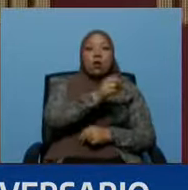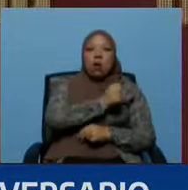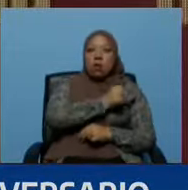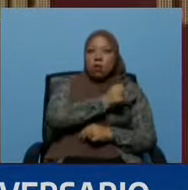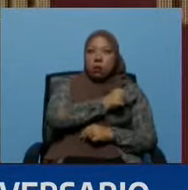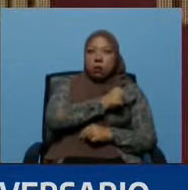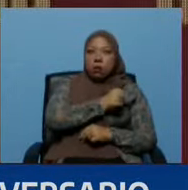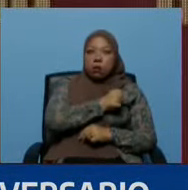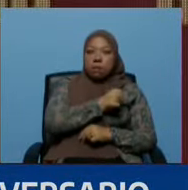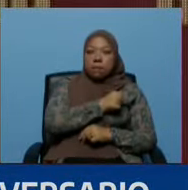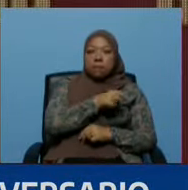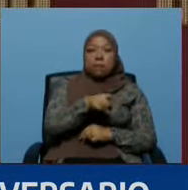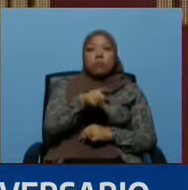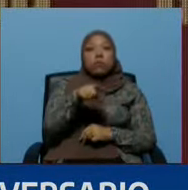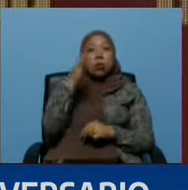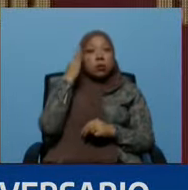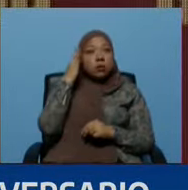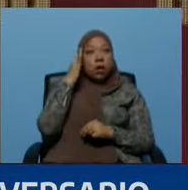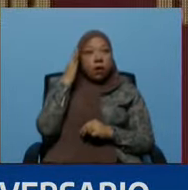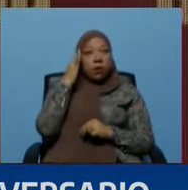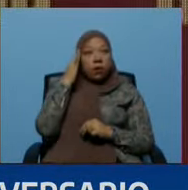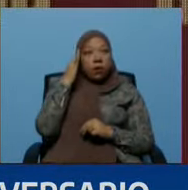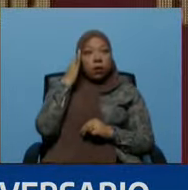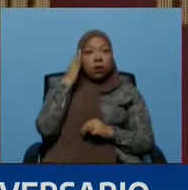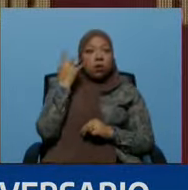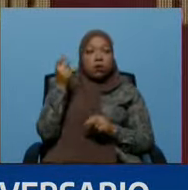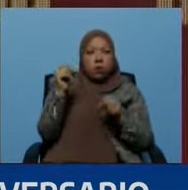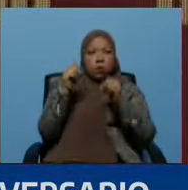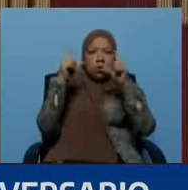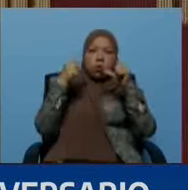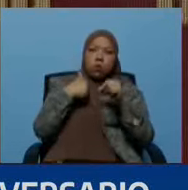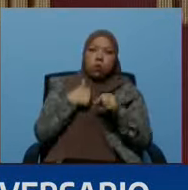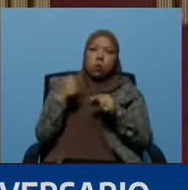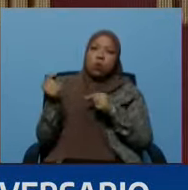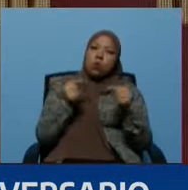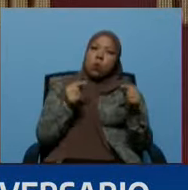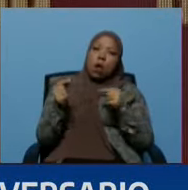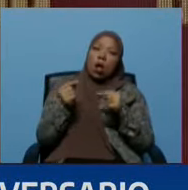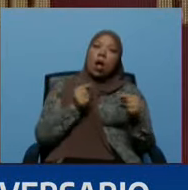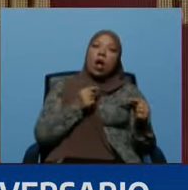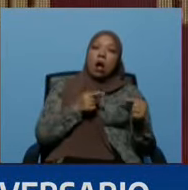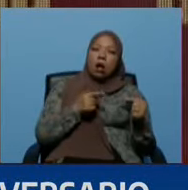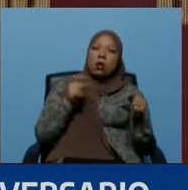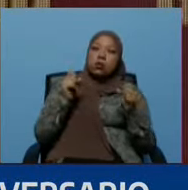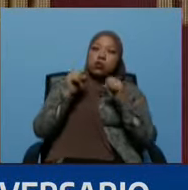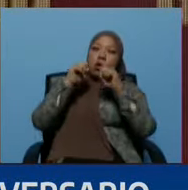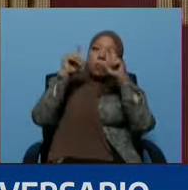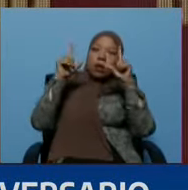decían, usted está en lo cierto, presidente. Ellos se sorprendieron que yo hablara de este tema.